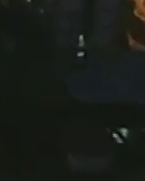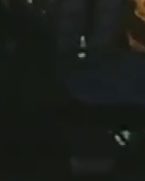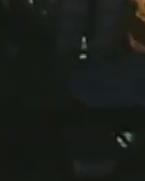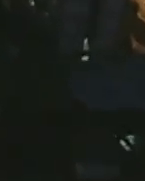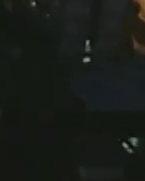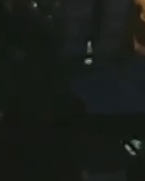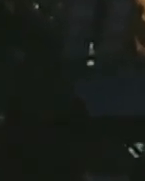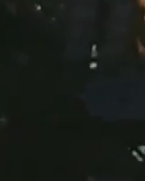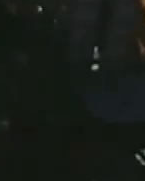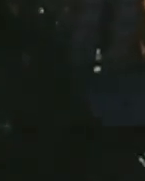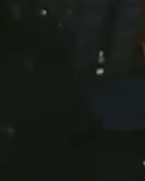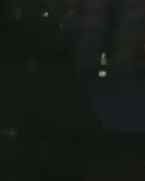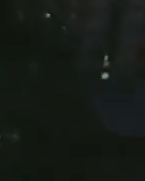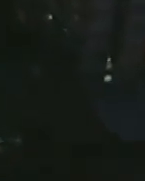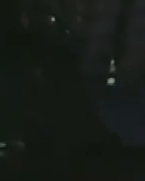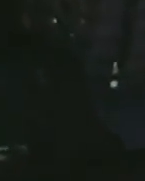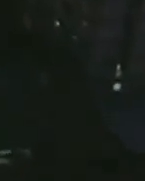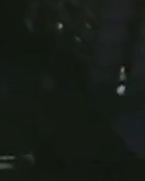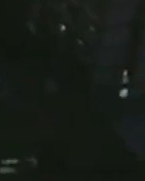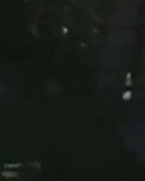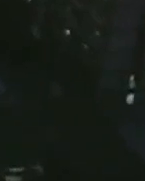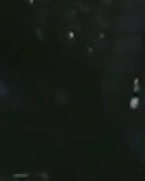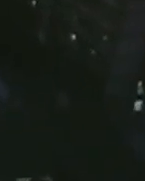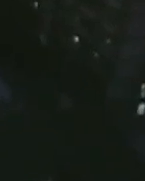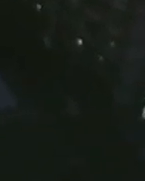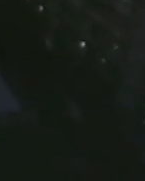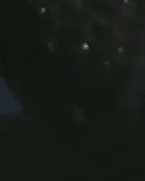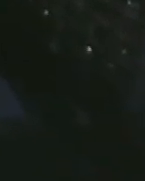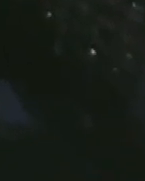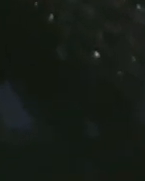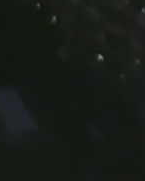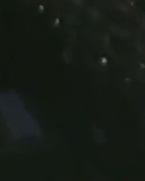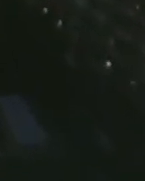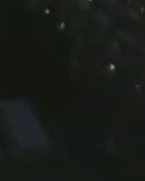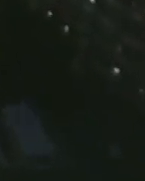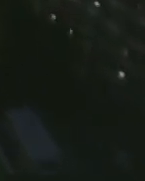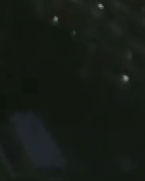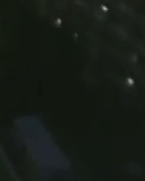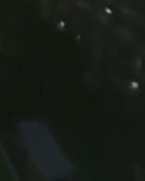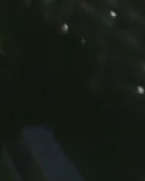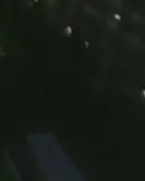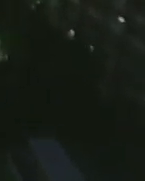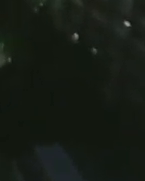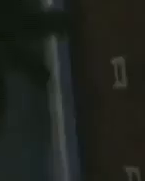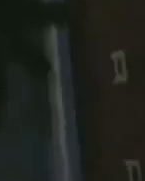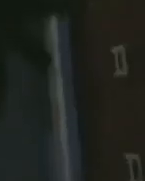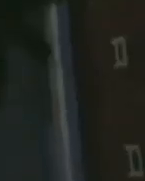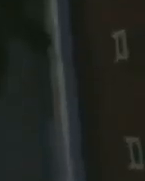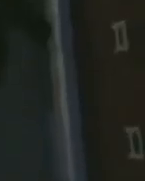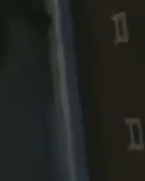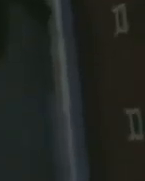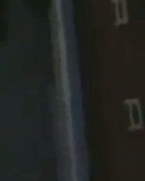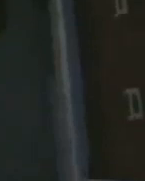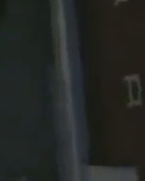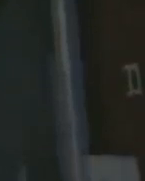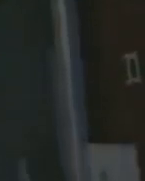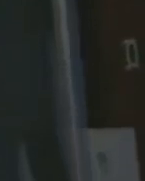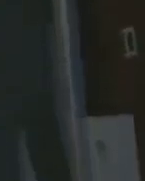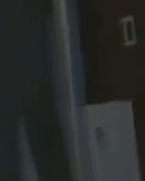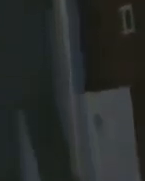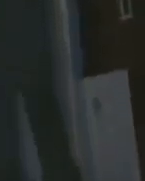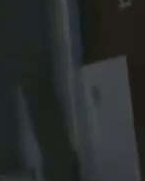Paulo. Debemos destacar que el día de hoy más de 60 delegados internacionales, conjuntamente con representantes del Gran Polo Patriótico